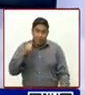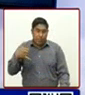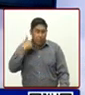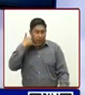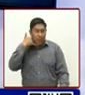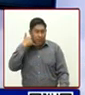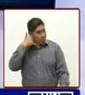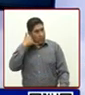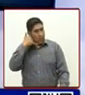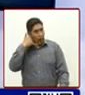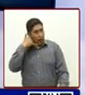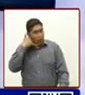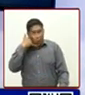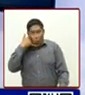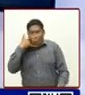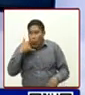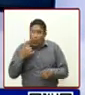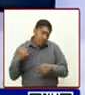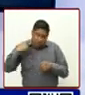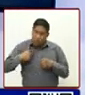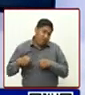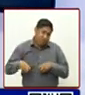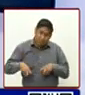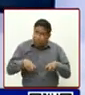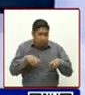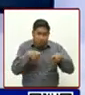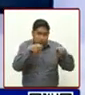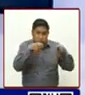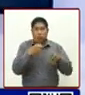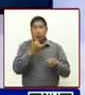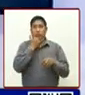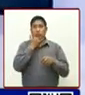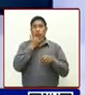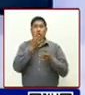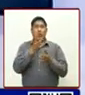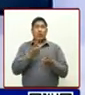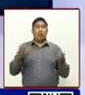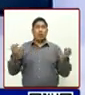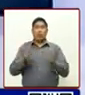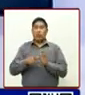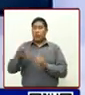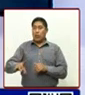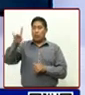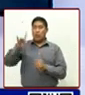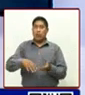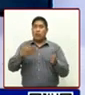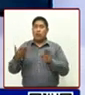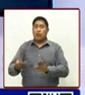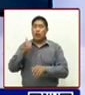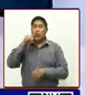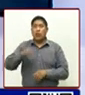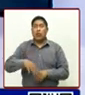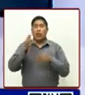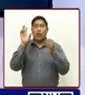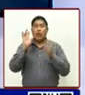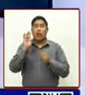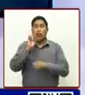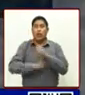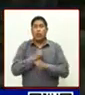acudió al lugar para conocer exactamente qué es lo que pasó con la desaparición y posterior muerte de esta niña de 7